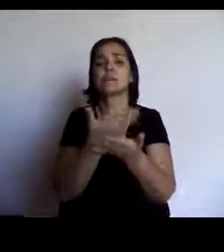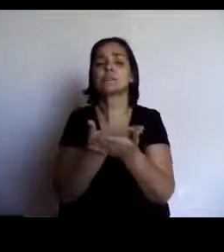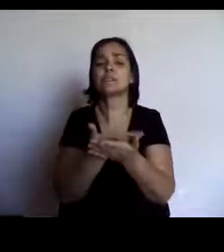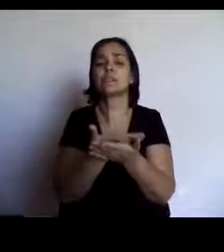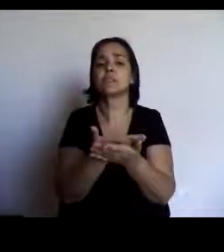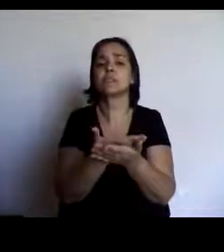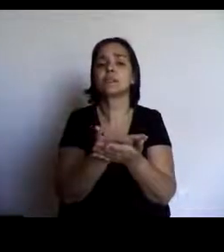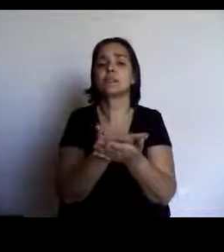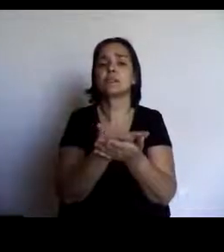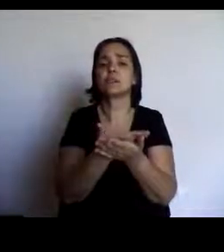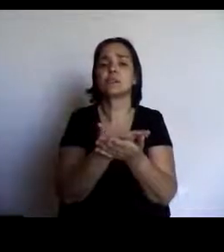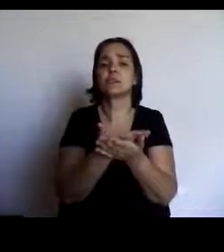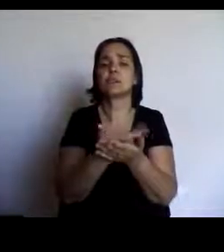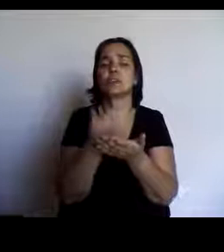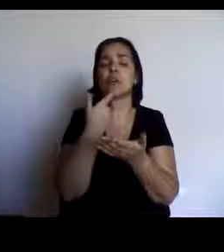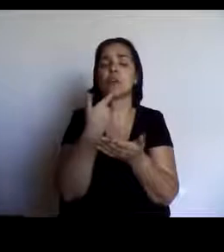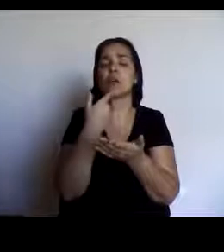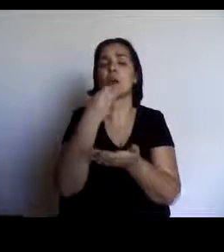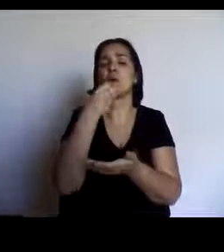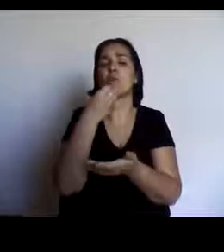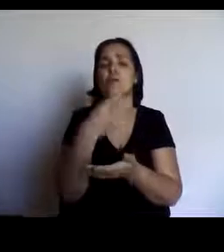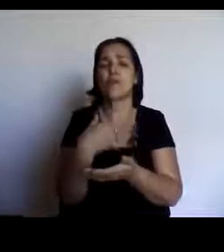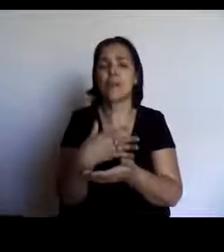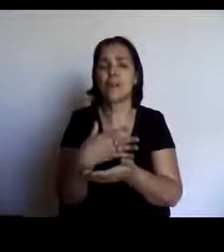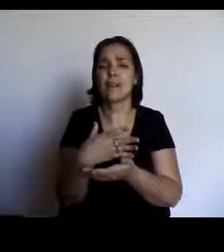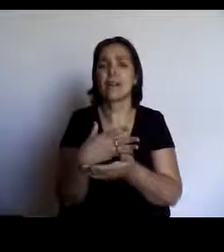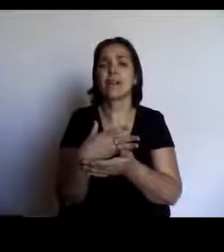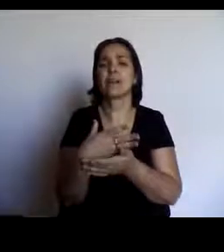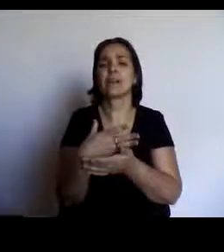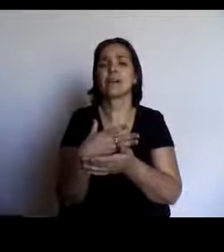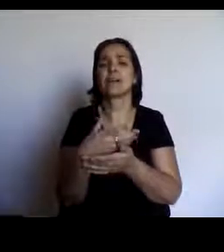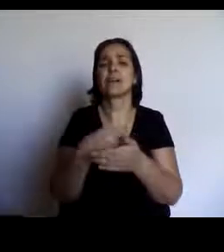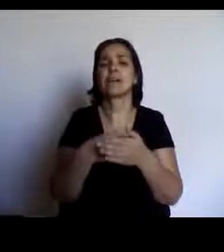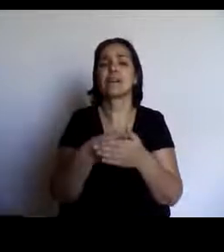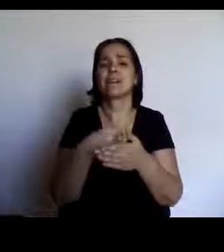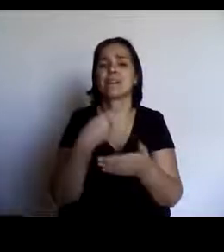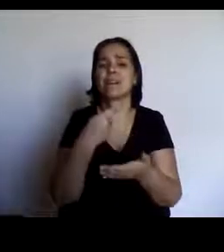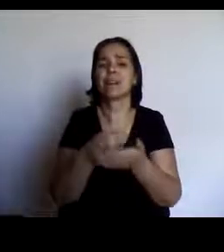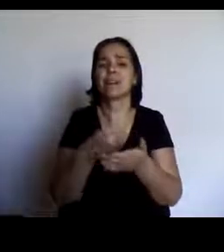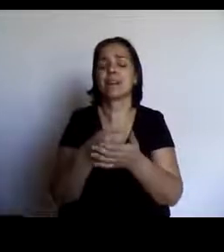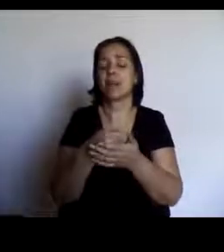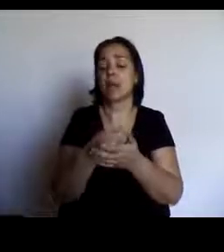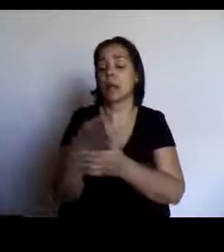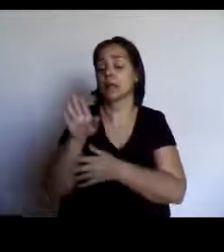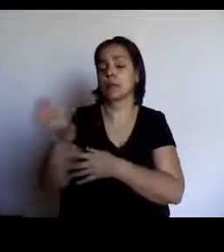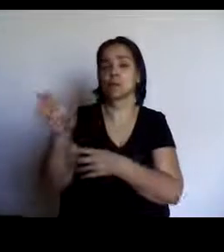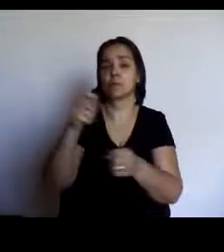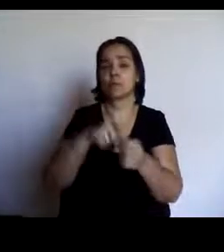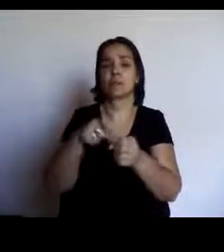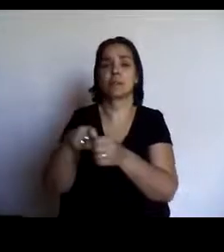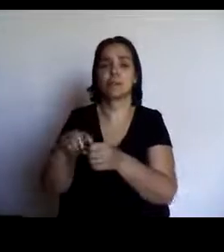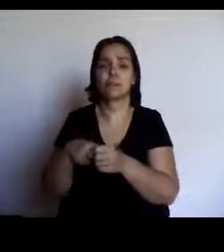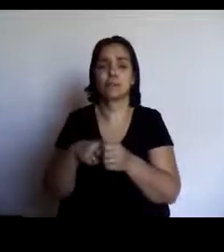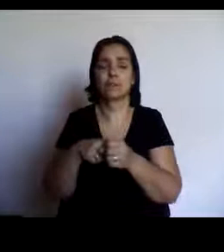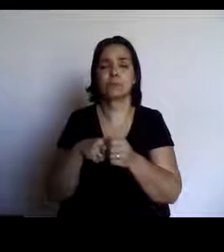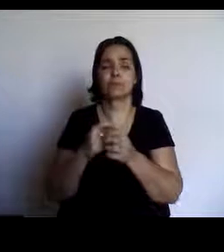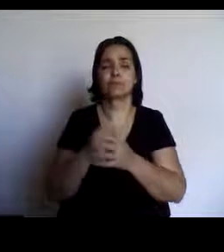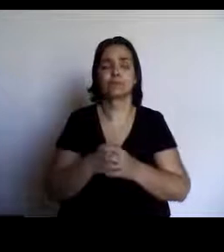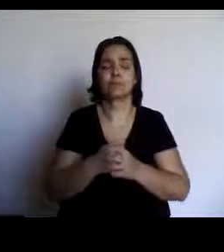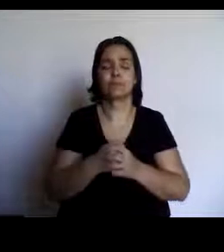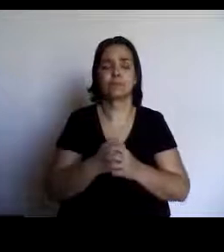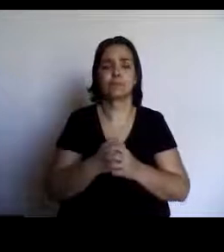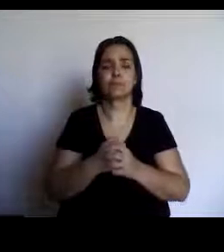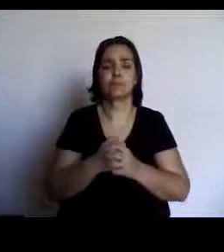con las buenas garantías que ello conlleva para quienes participan. Es obvio que